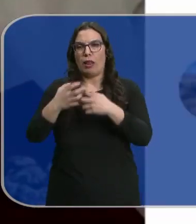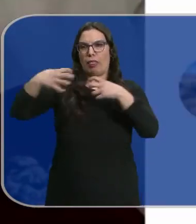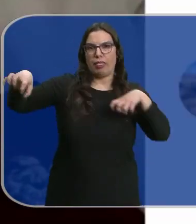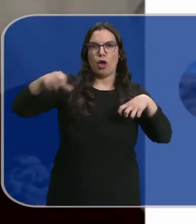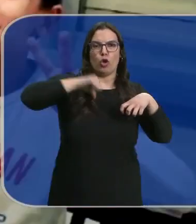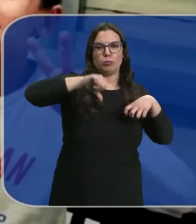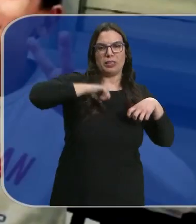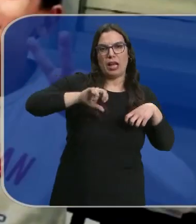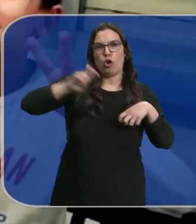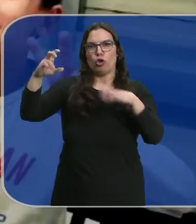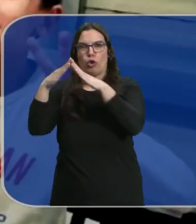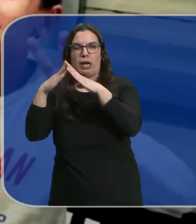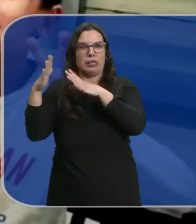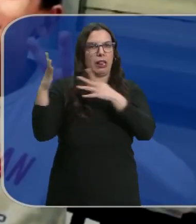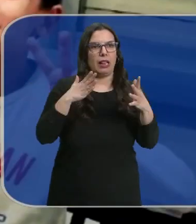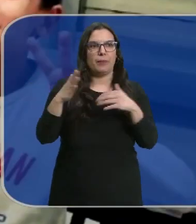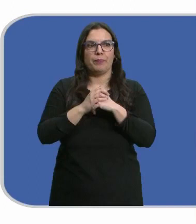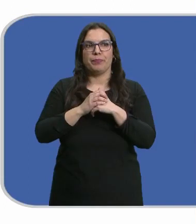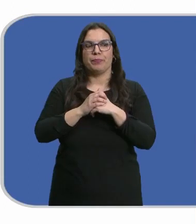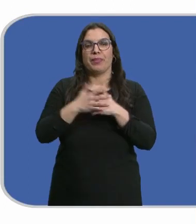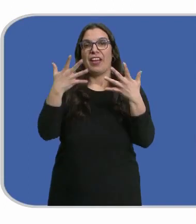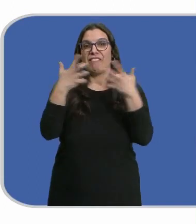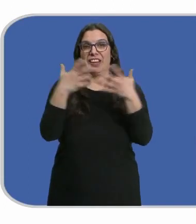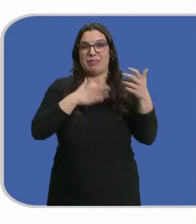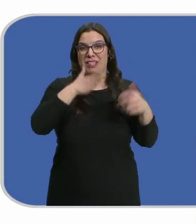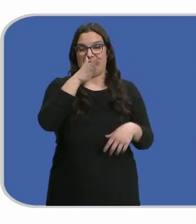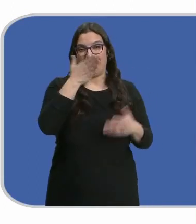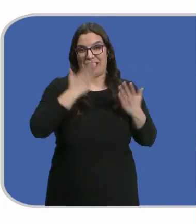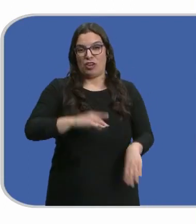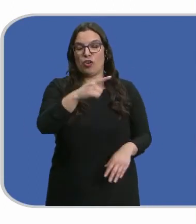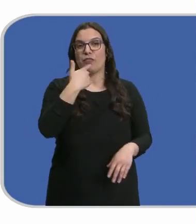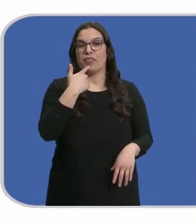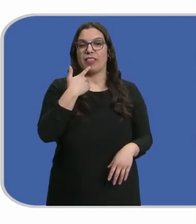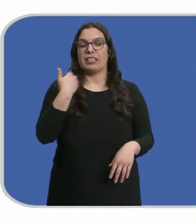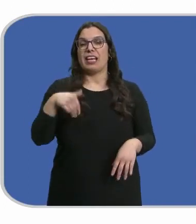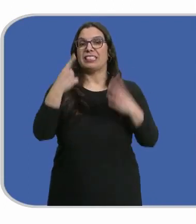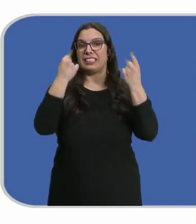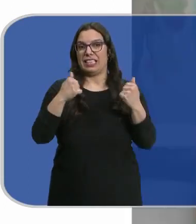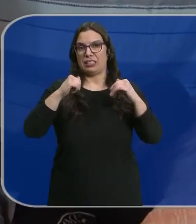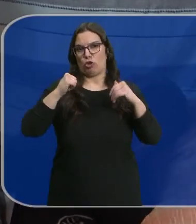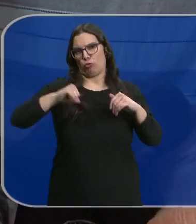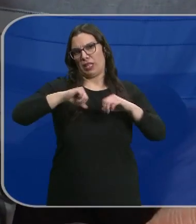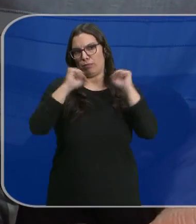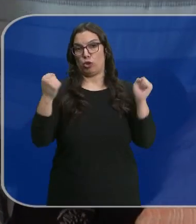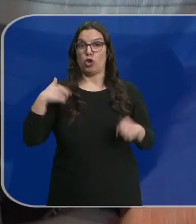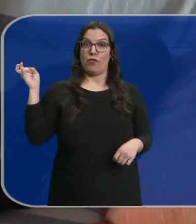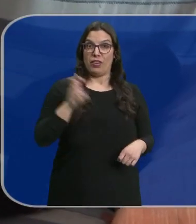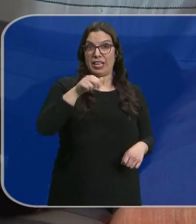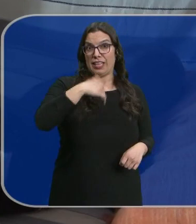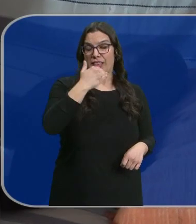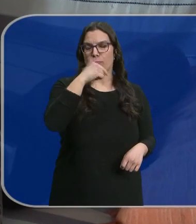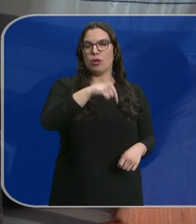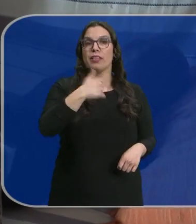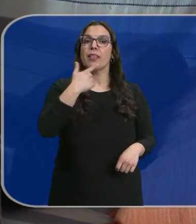el hospital y a la otra media en casa. La frase de Pablo que no se me va a olvidar en la vida, después de 6 días de ingreso que vine yo a